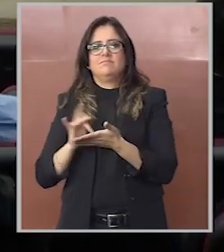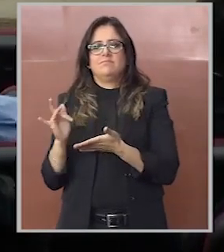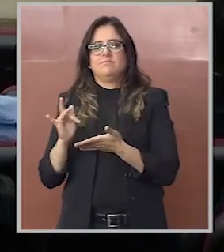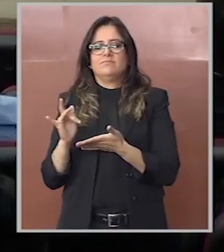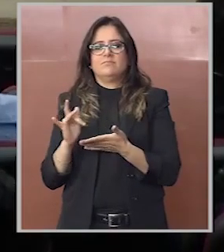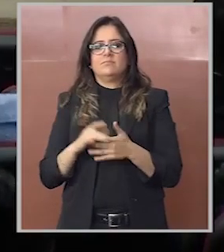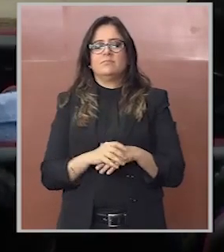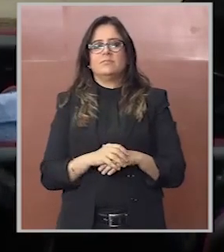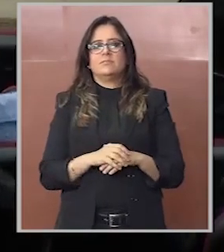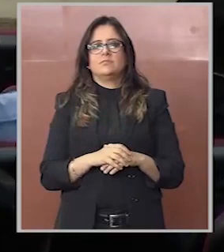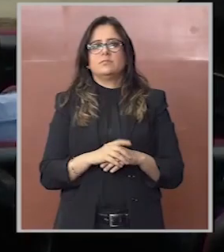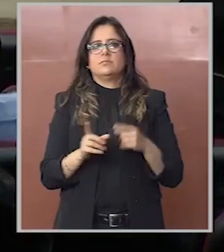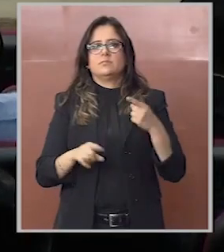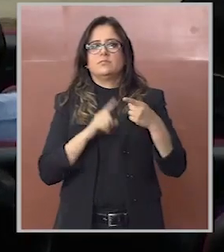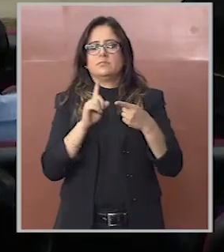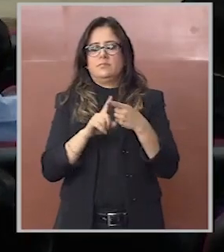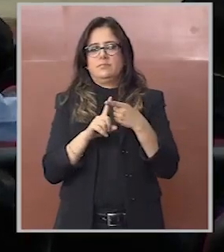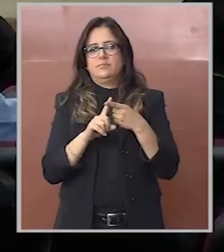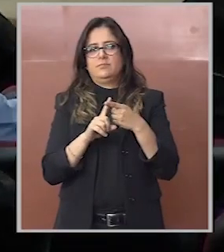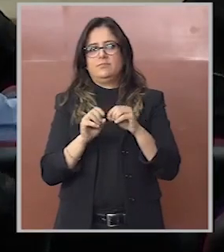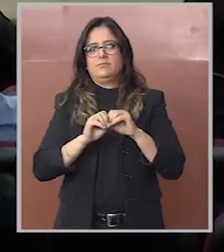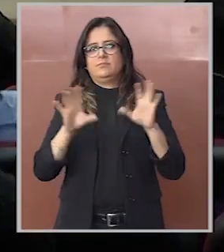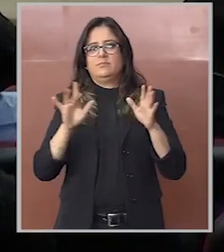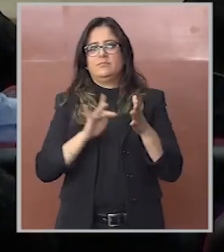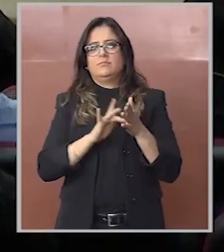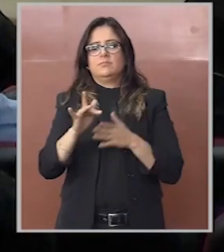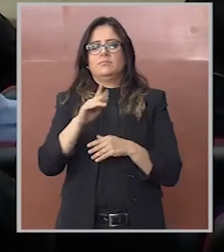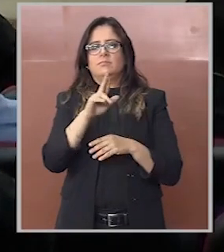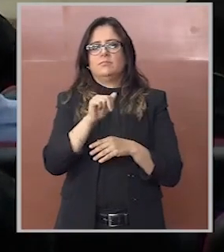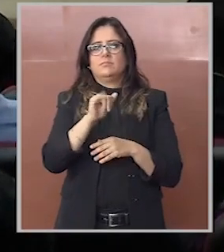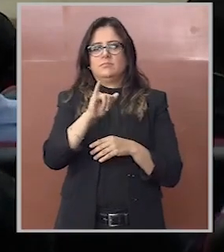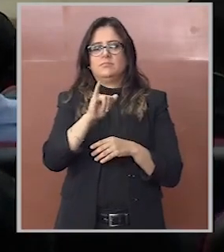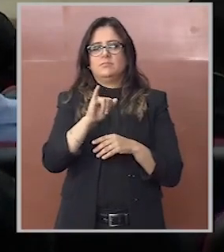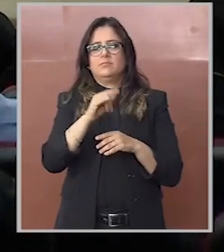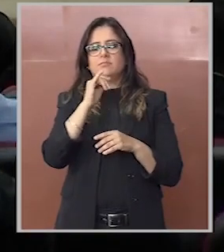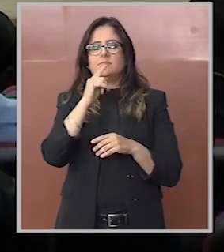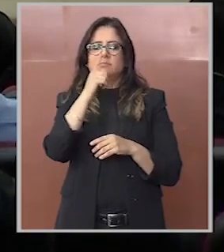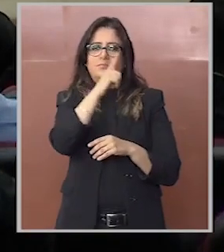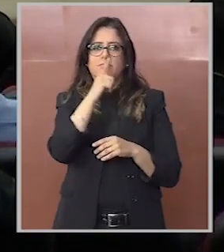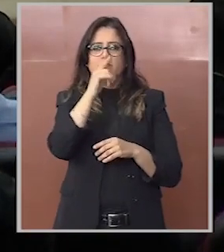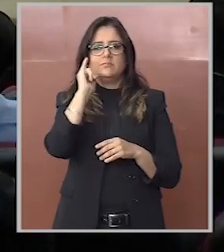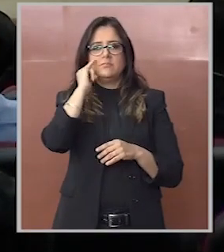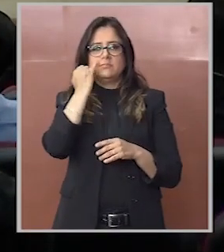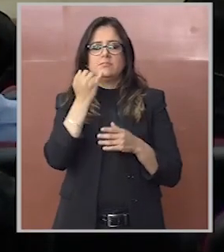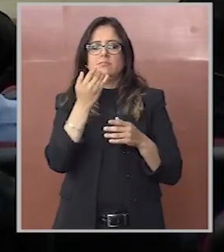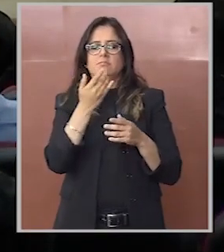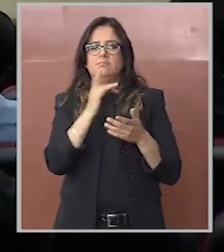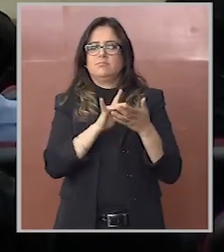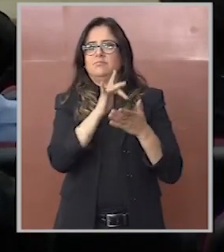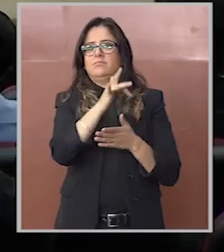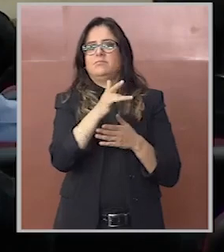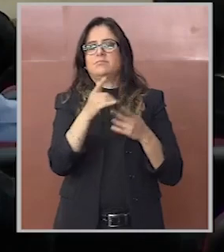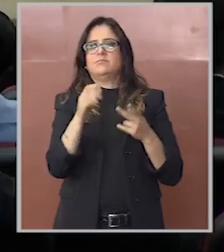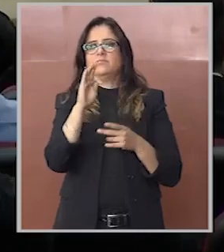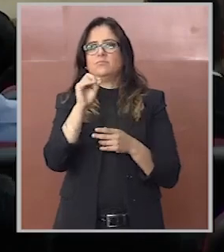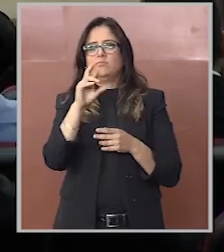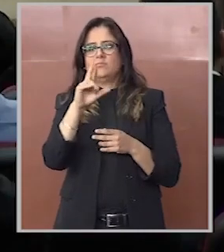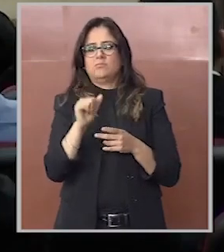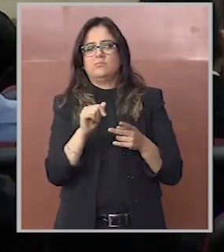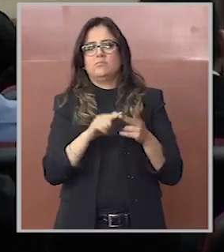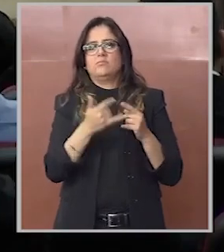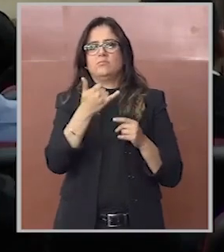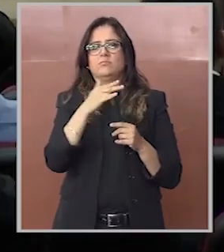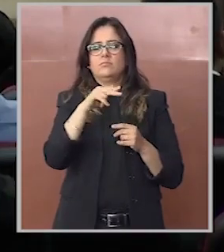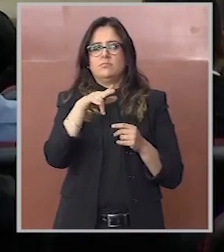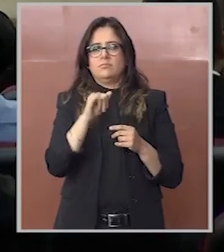de badas indígenas de manera muy destacada a Flora Gutiérrez aita os que nos acompañan este día pero también a